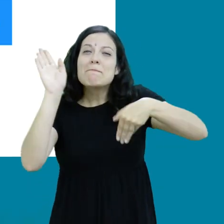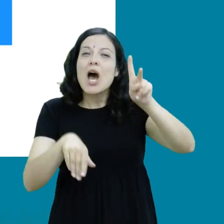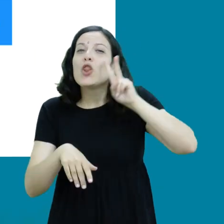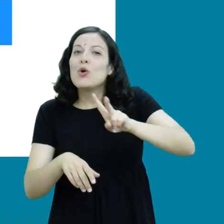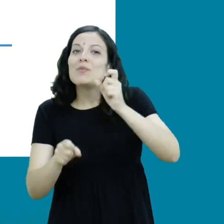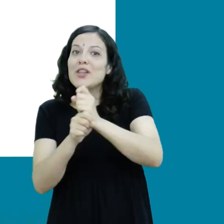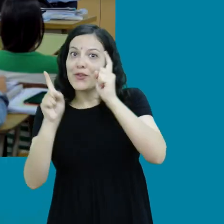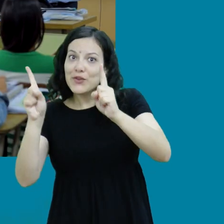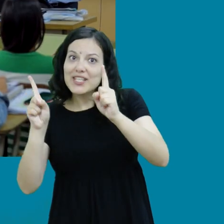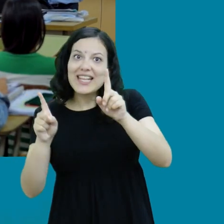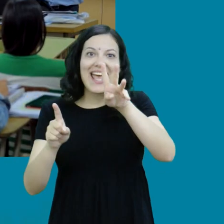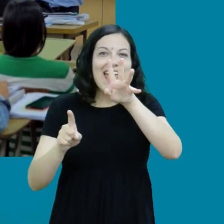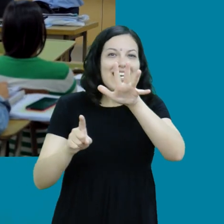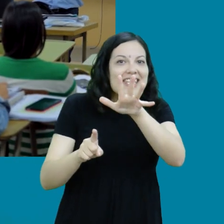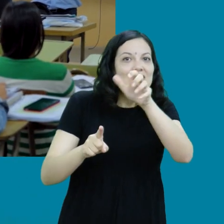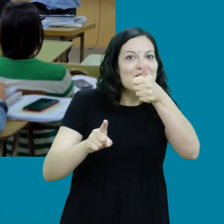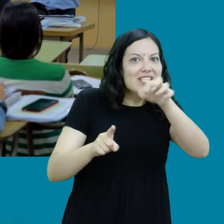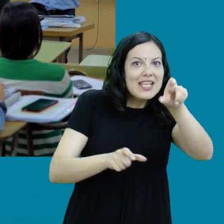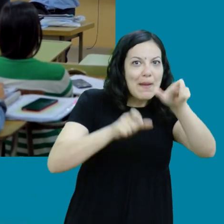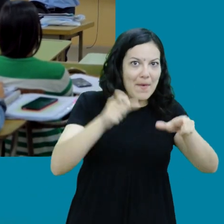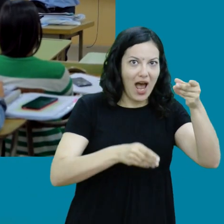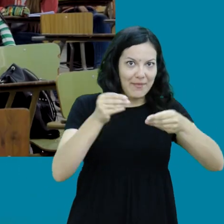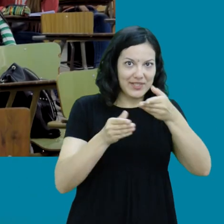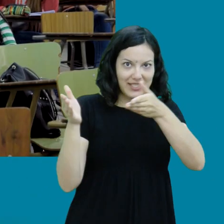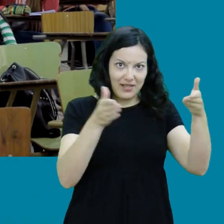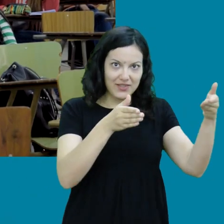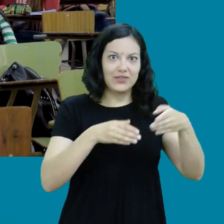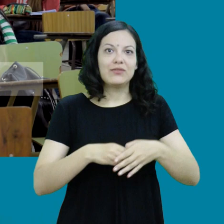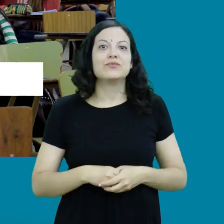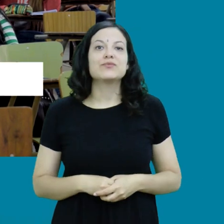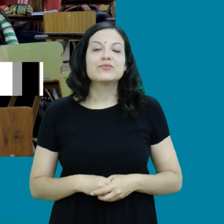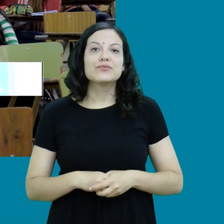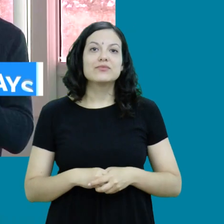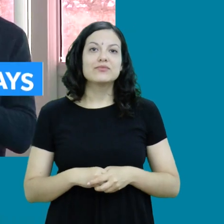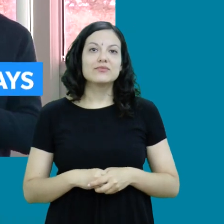2.000 docentes y 560 personal administrativo y de servicios.